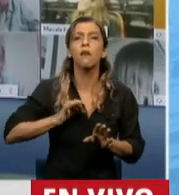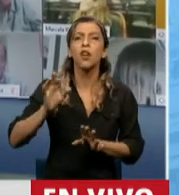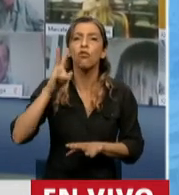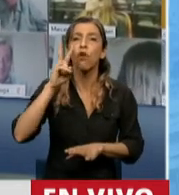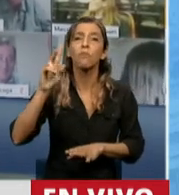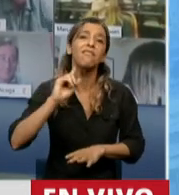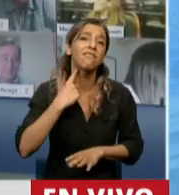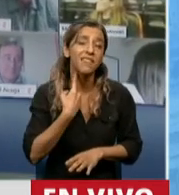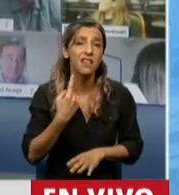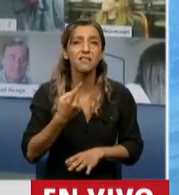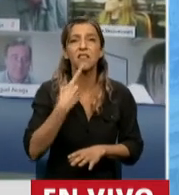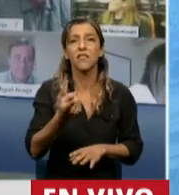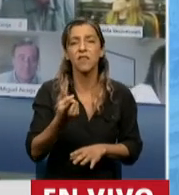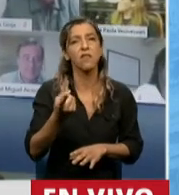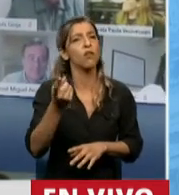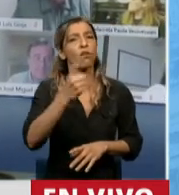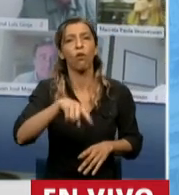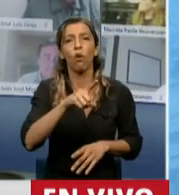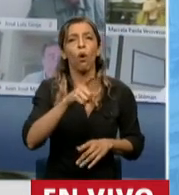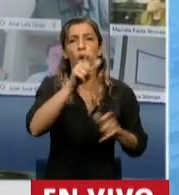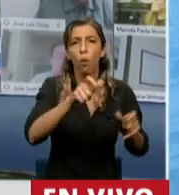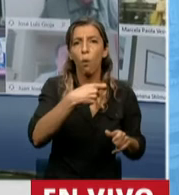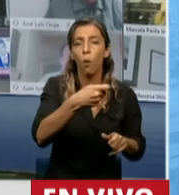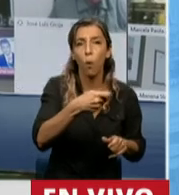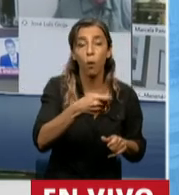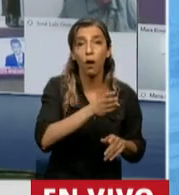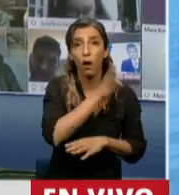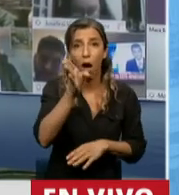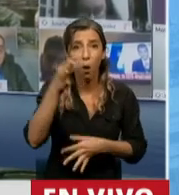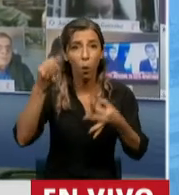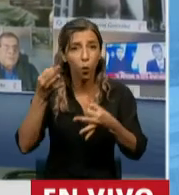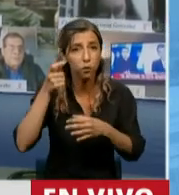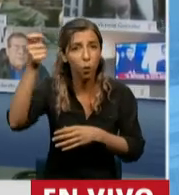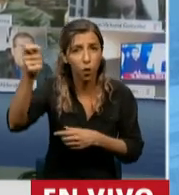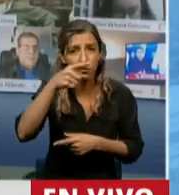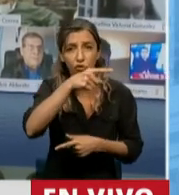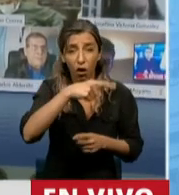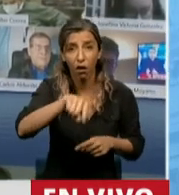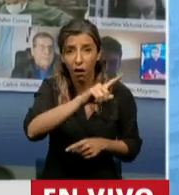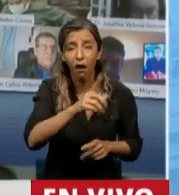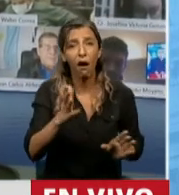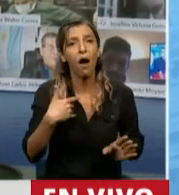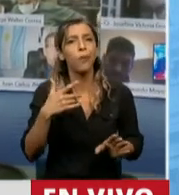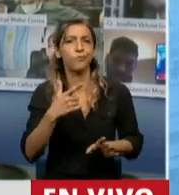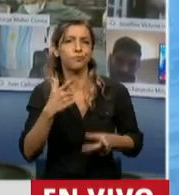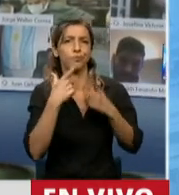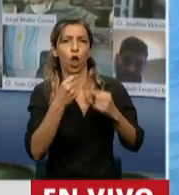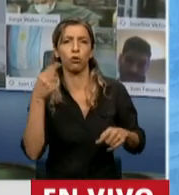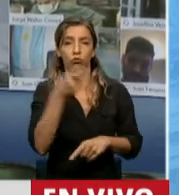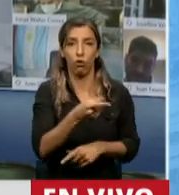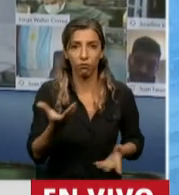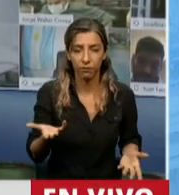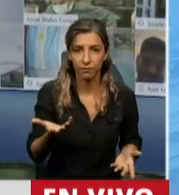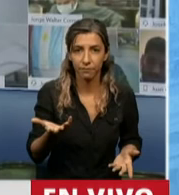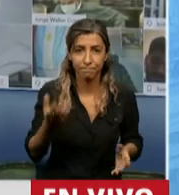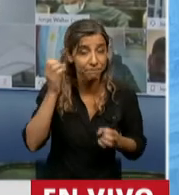los jubilados que recurrían a la justicia. Obviamente se olvidó que su propia madre tuvo un fallo favorable defendiendo